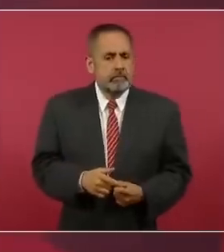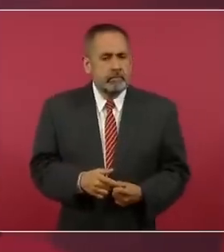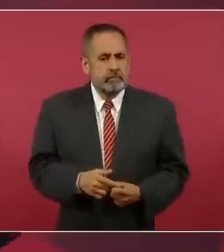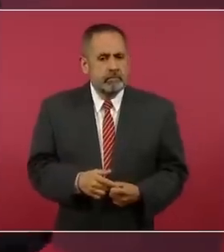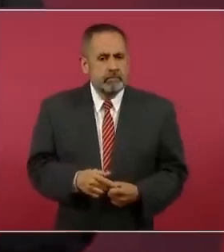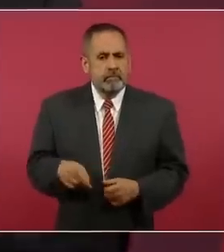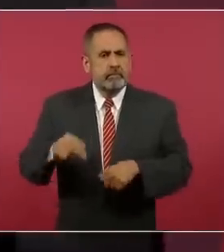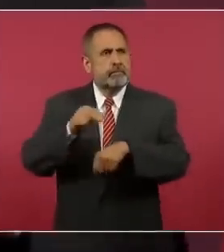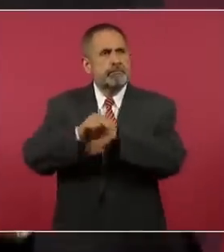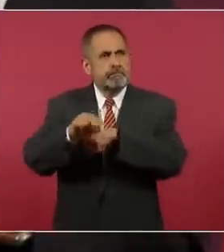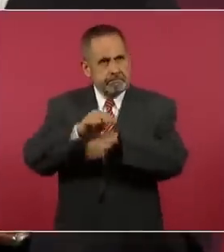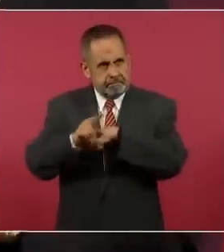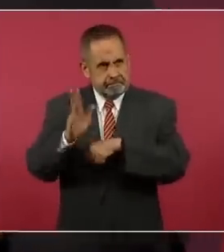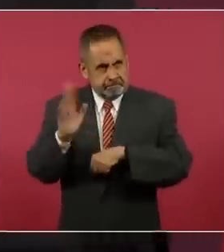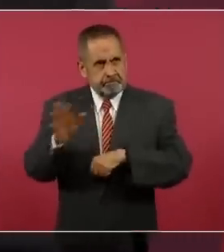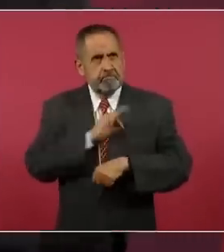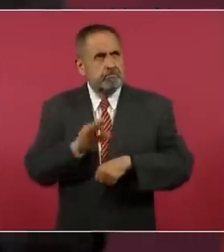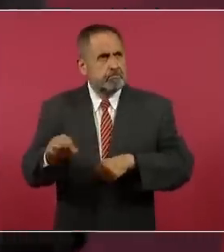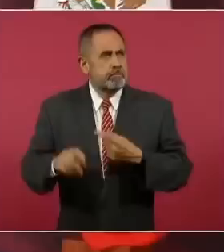Nicaragua,